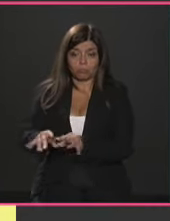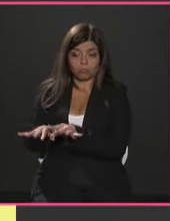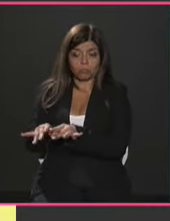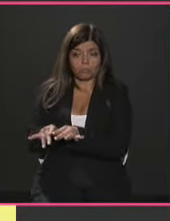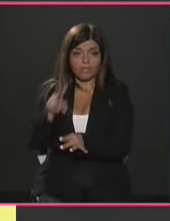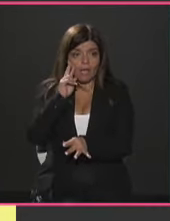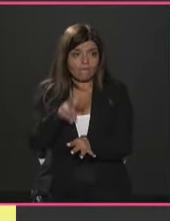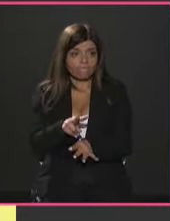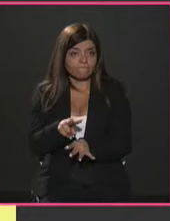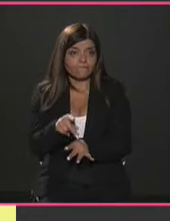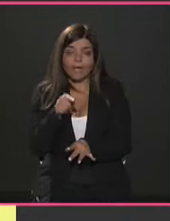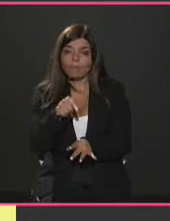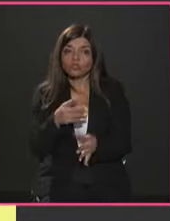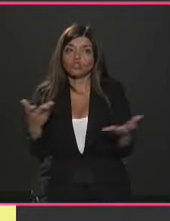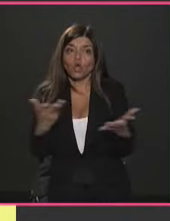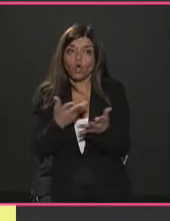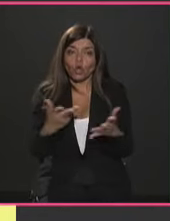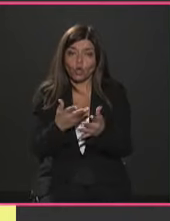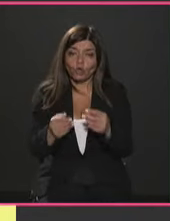de los